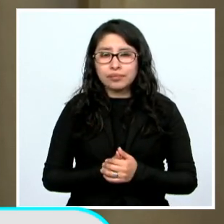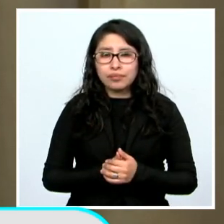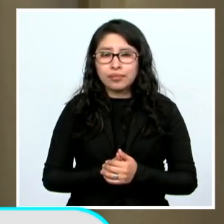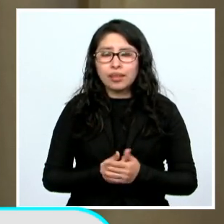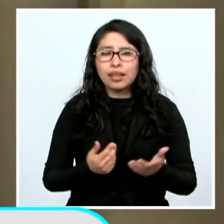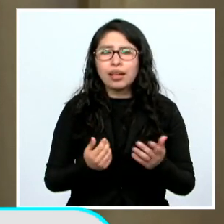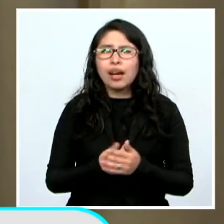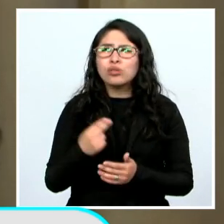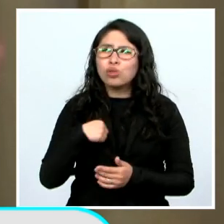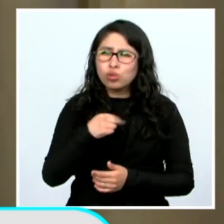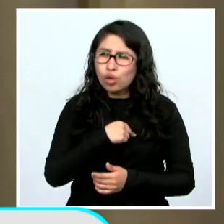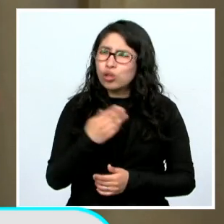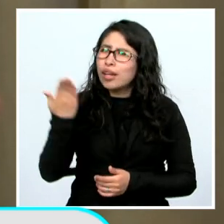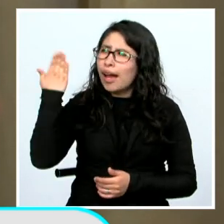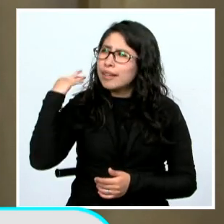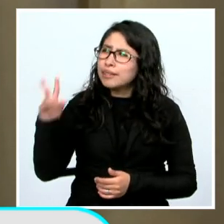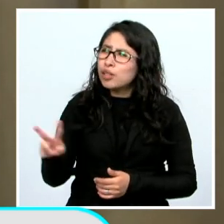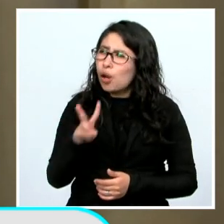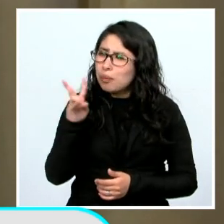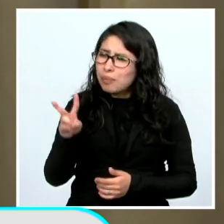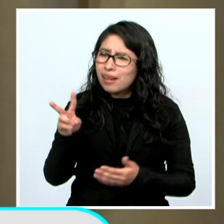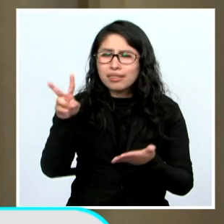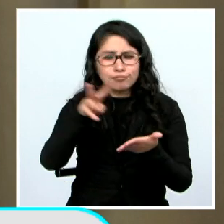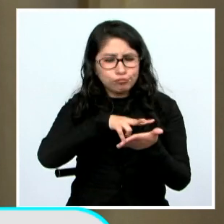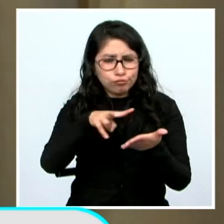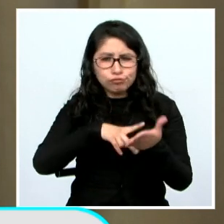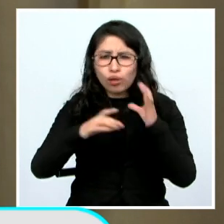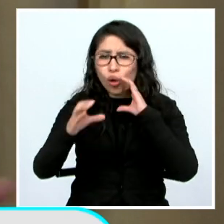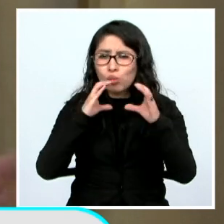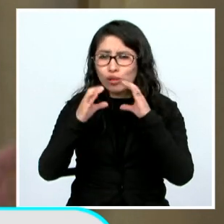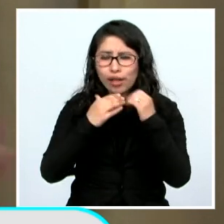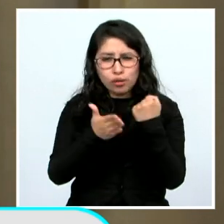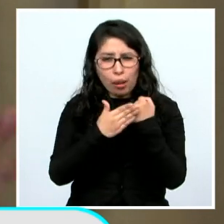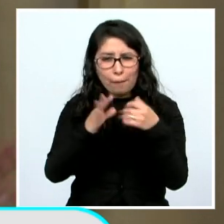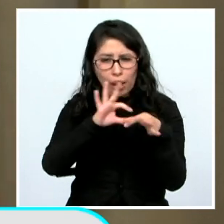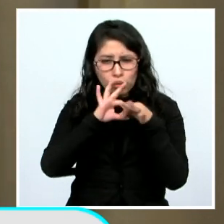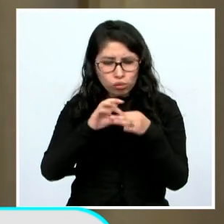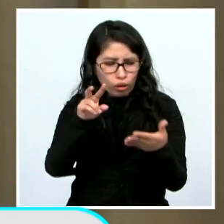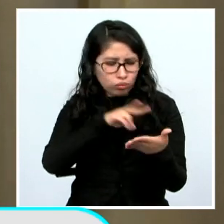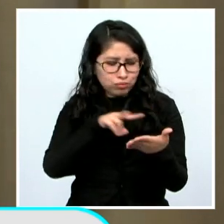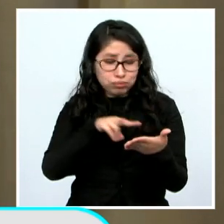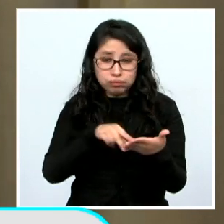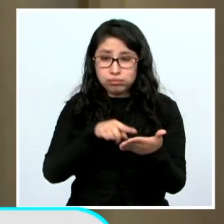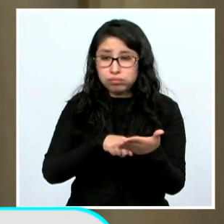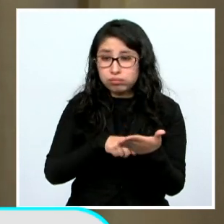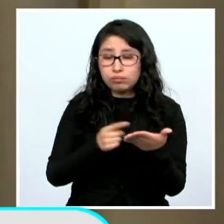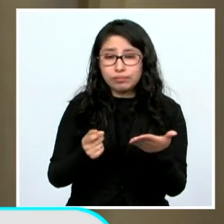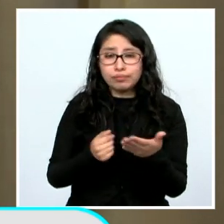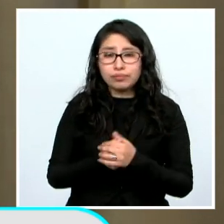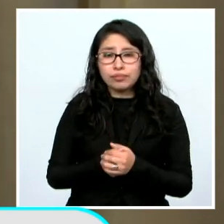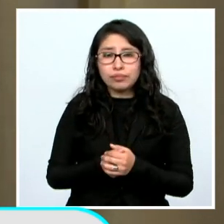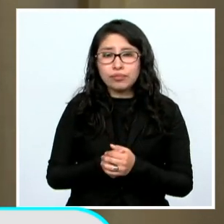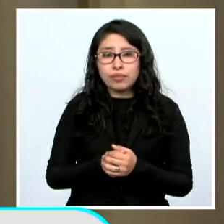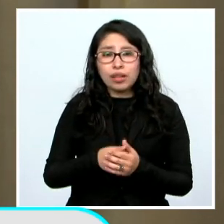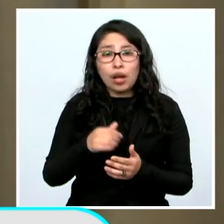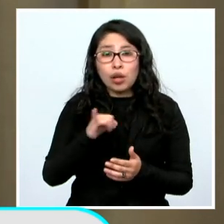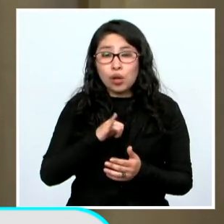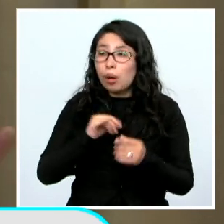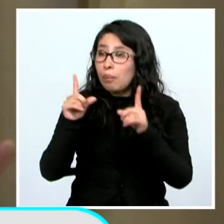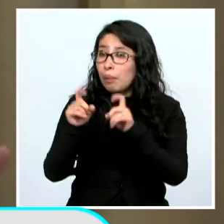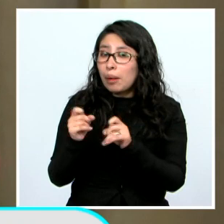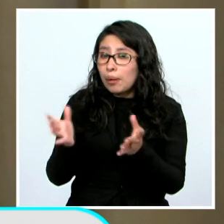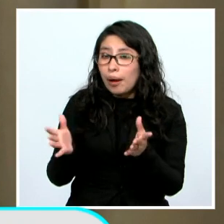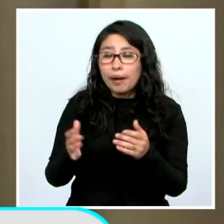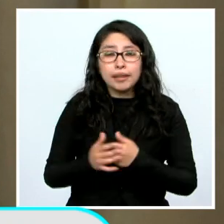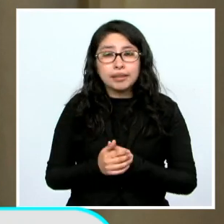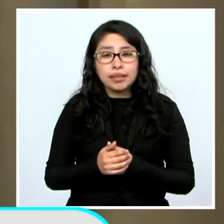el viernes, cuando leíamos la invitación del Banco Unión para el lanzamiento del 1-2-3 este fin de semana, decíamos, voy a pedirle a la presidenta, ojalá que tenga